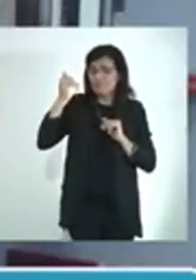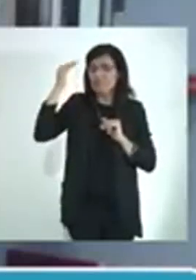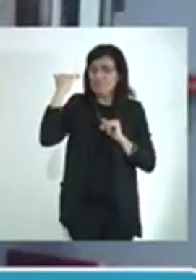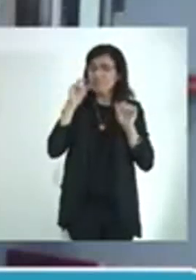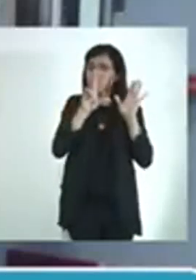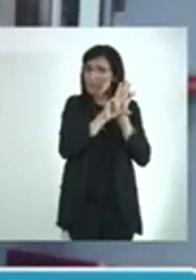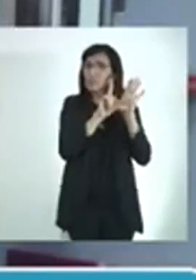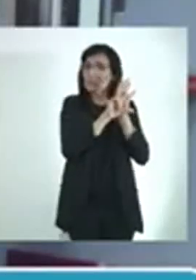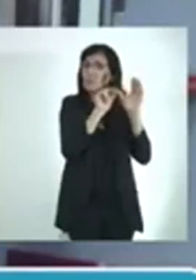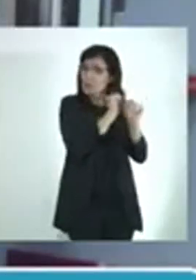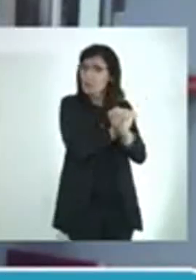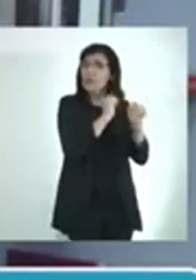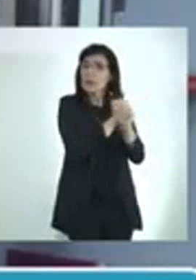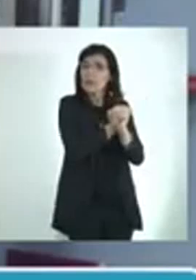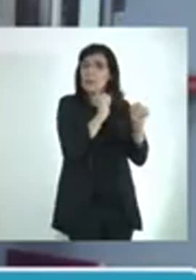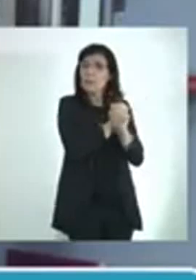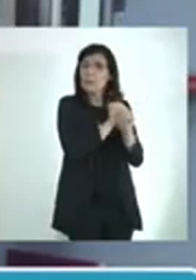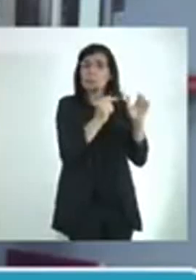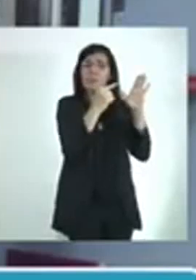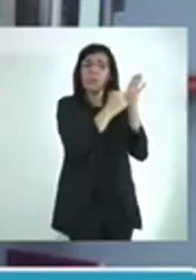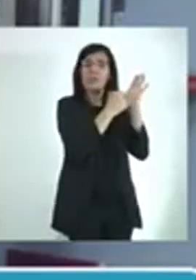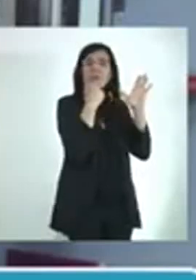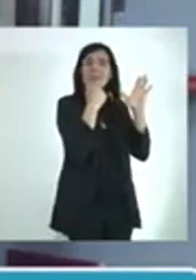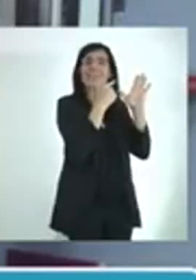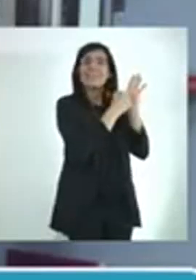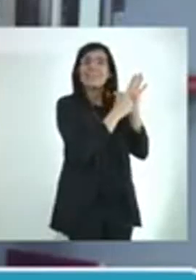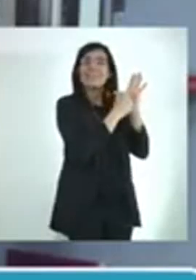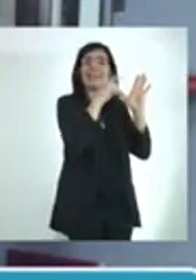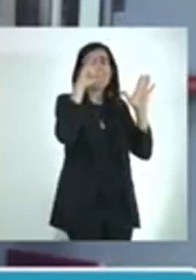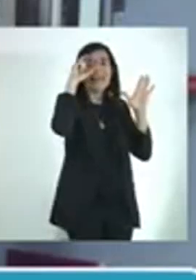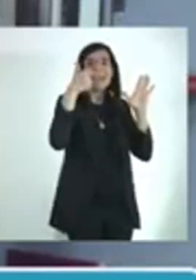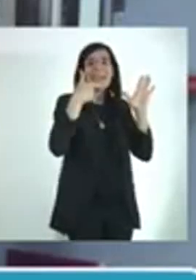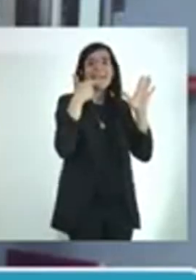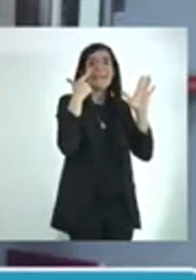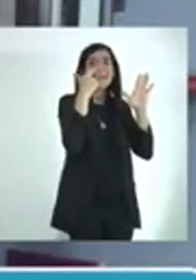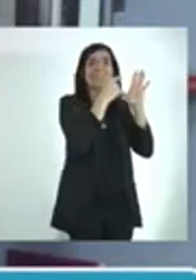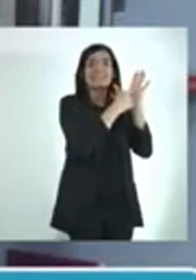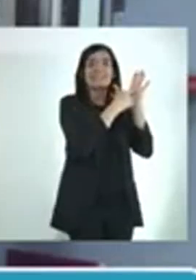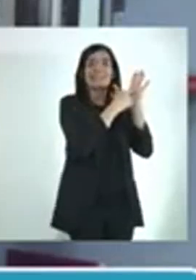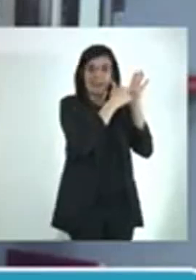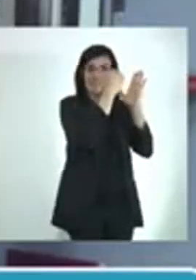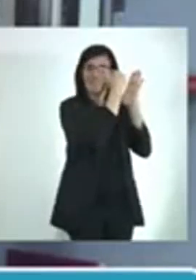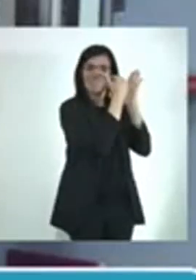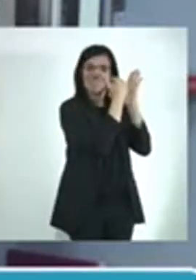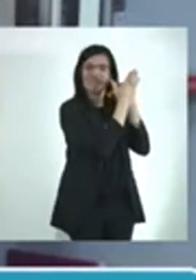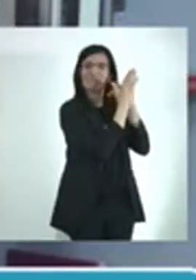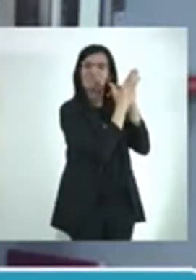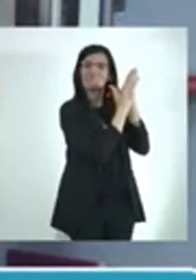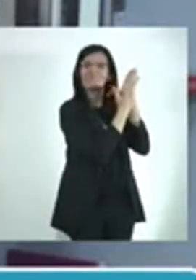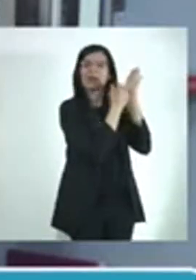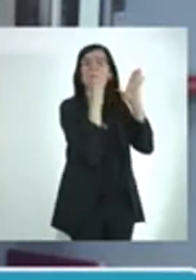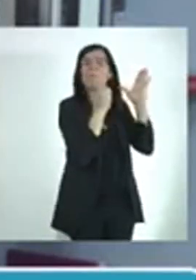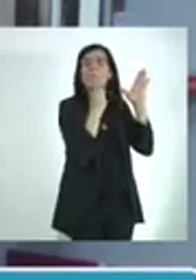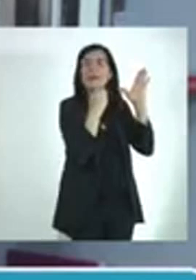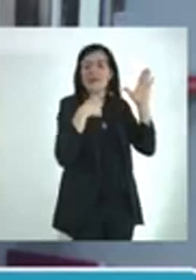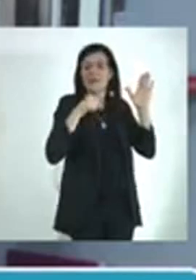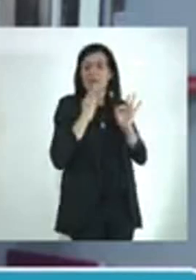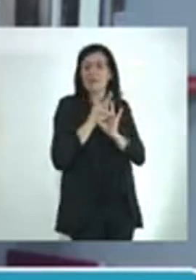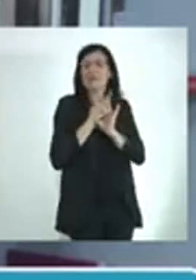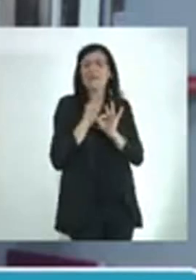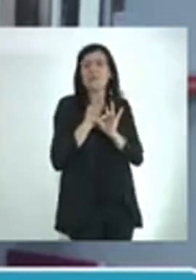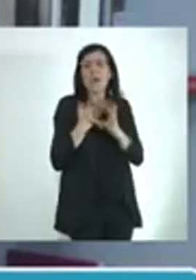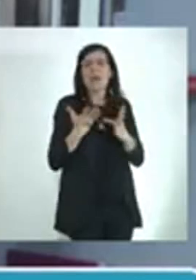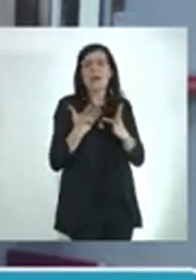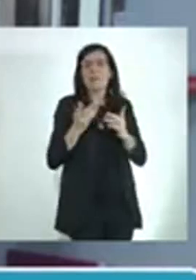2006. Que genera un programa que permite que docentes y directivos de toda la comunidad educativa se